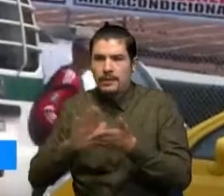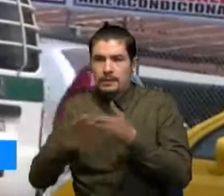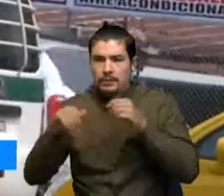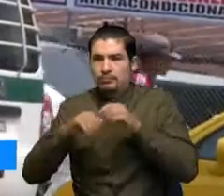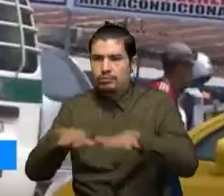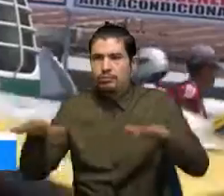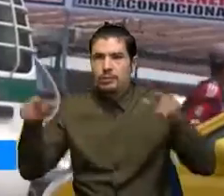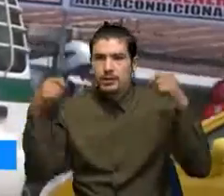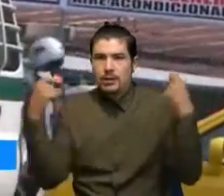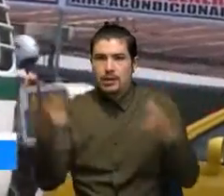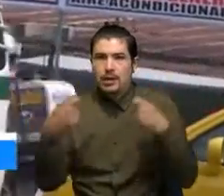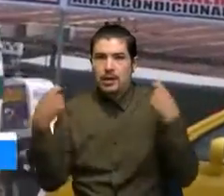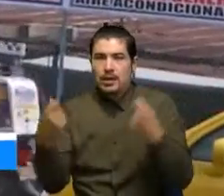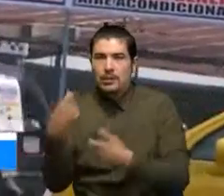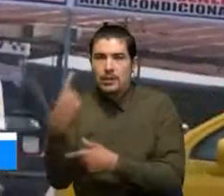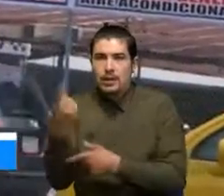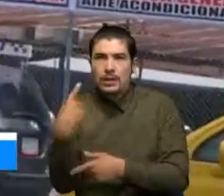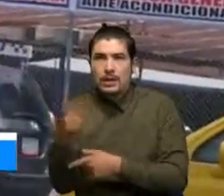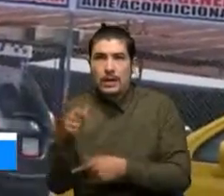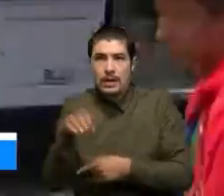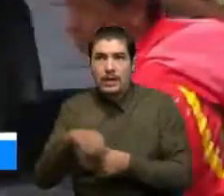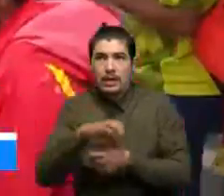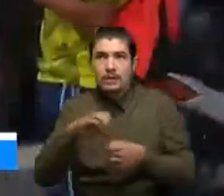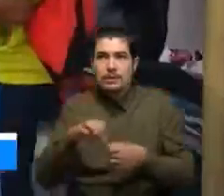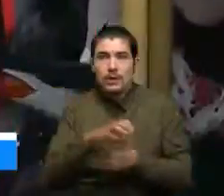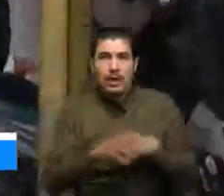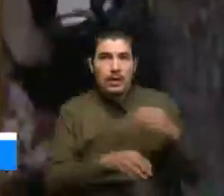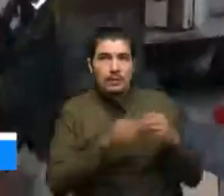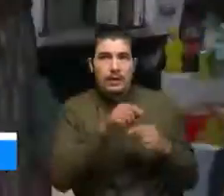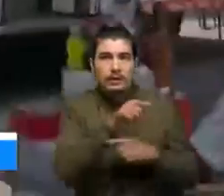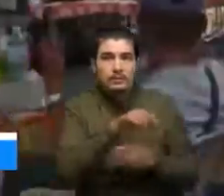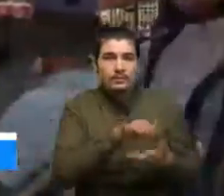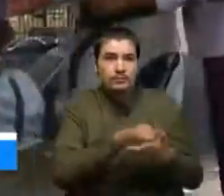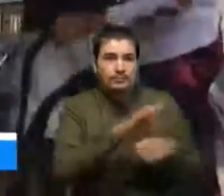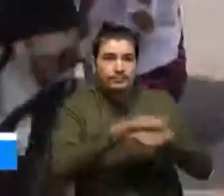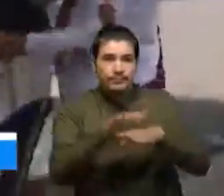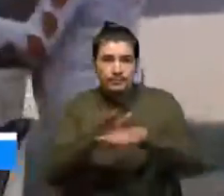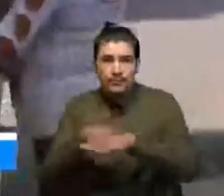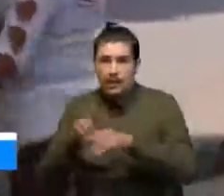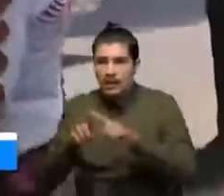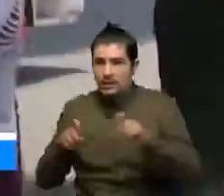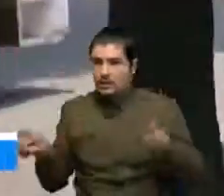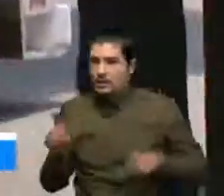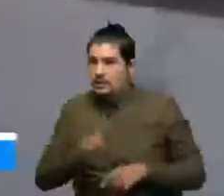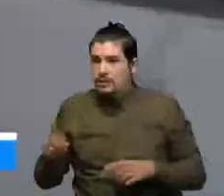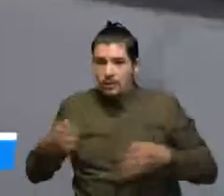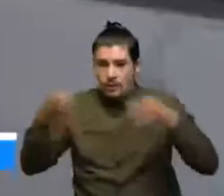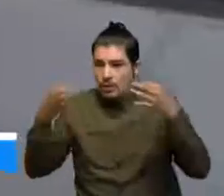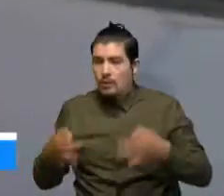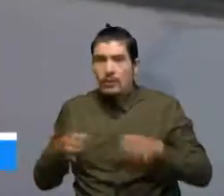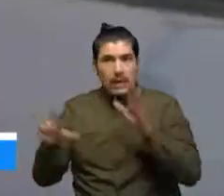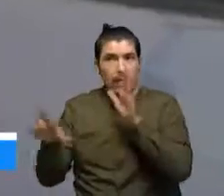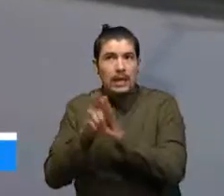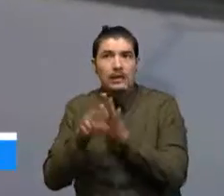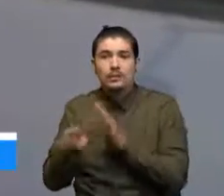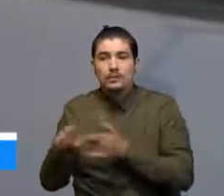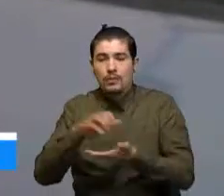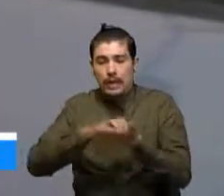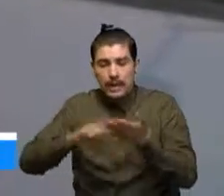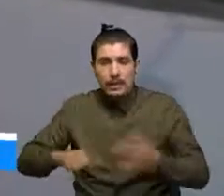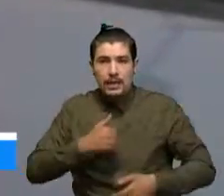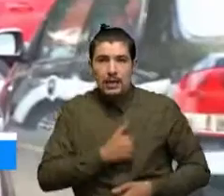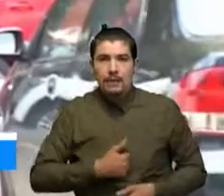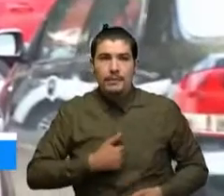publicidad en la ciudad. El Procurador General de la Nación hizo un llamado a que los elementos publicitarios que no cumplen con la ley sean retirados.